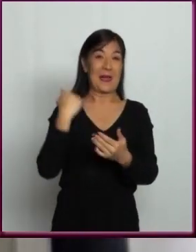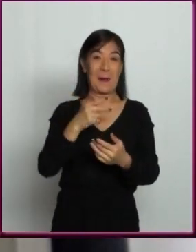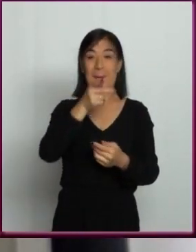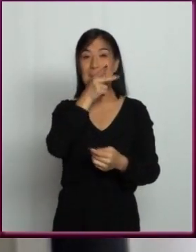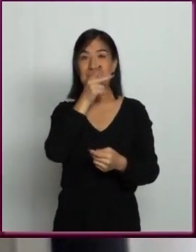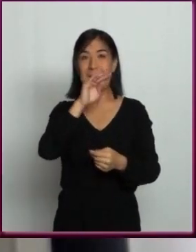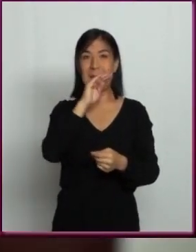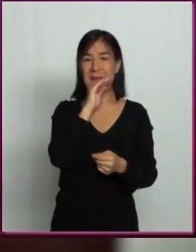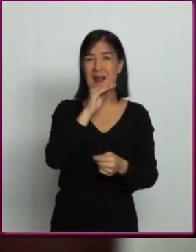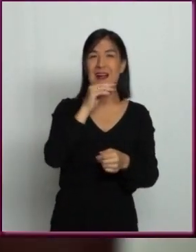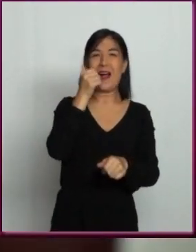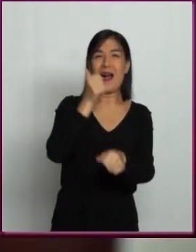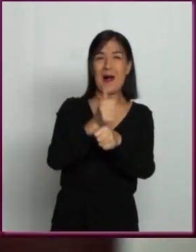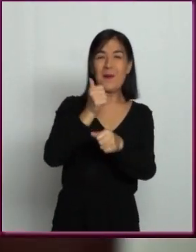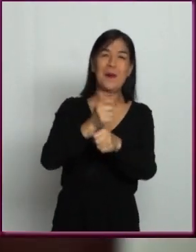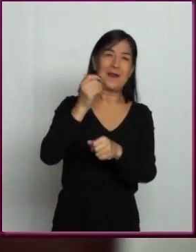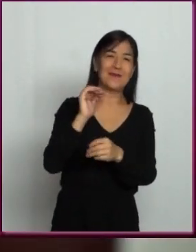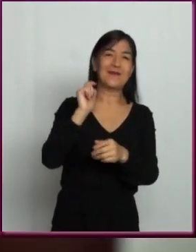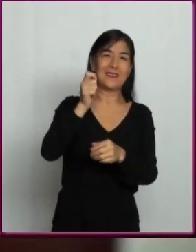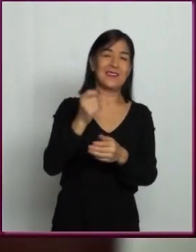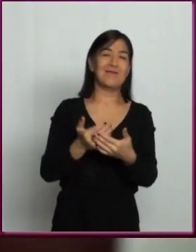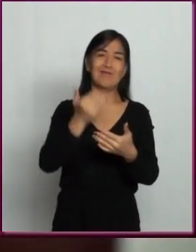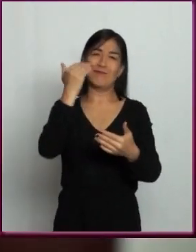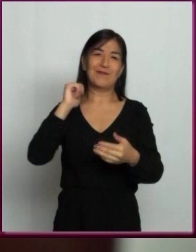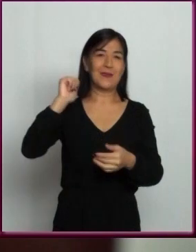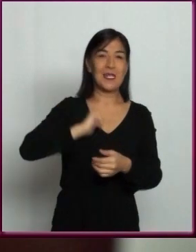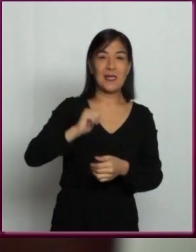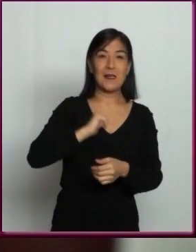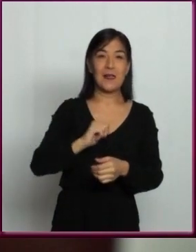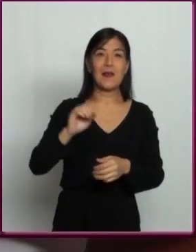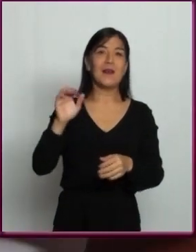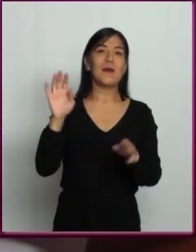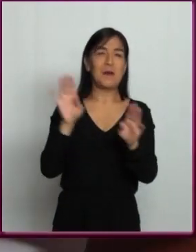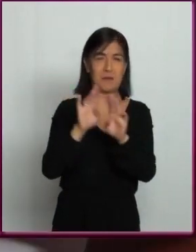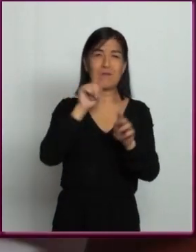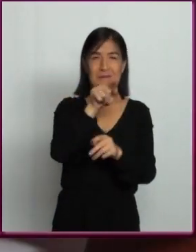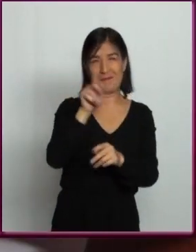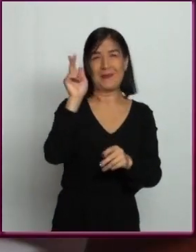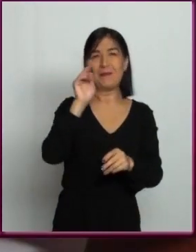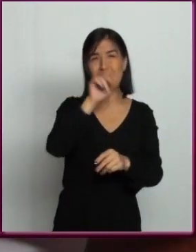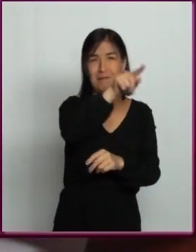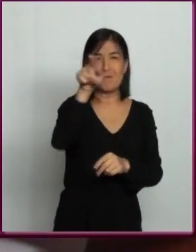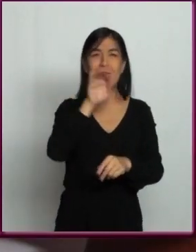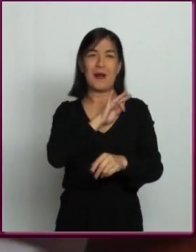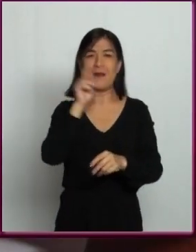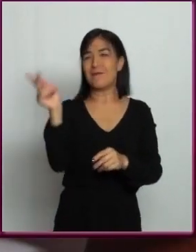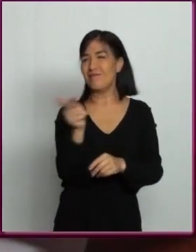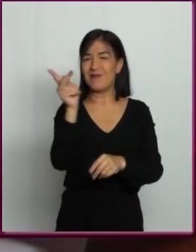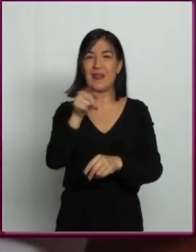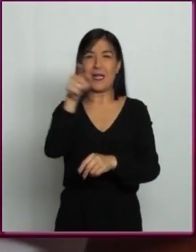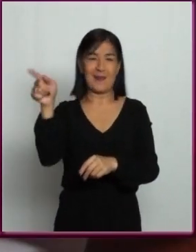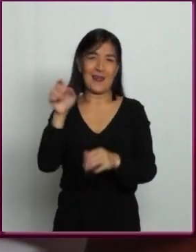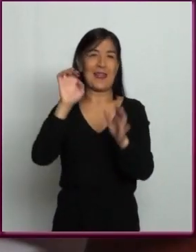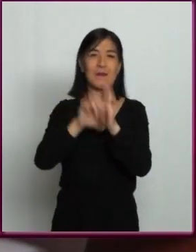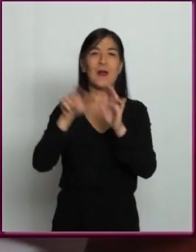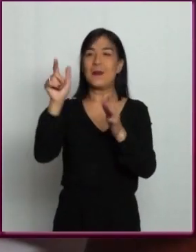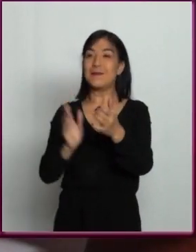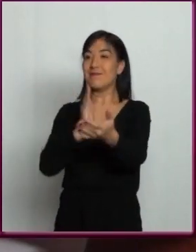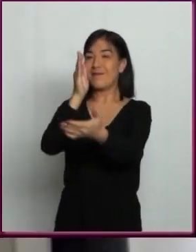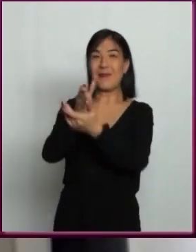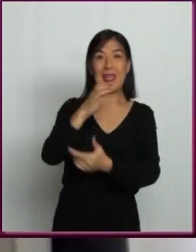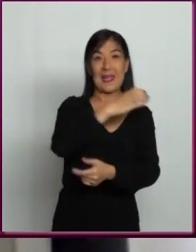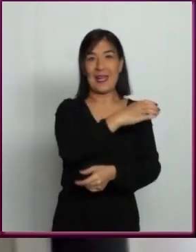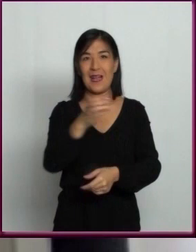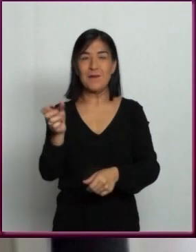inclusive nuestros abuelos, eh, pueden hablar con ellos por ejemplo, cuando iban al campo en temporada de